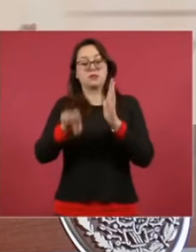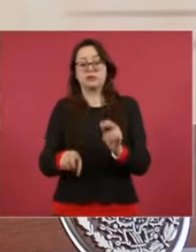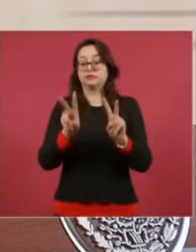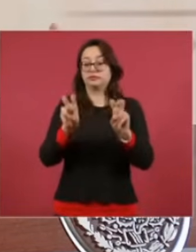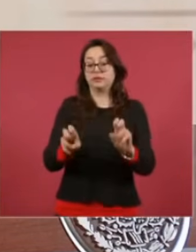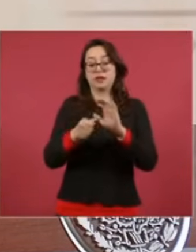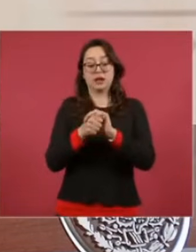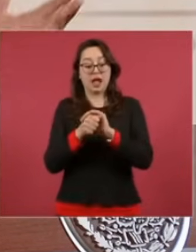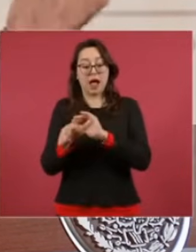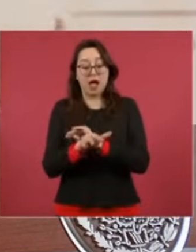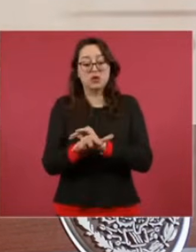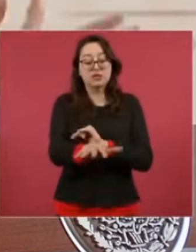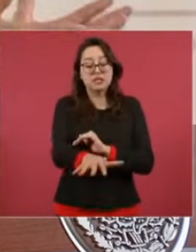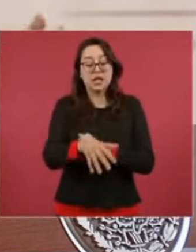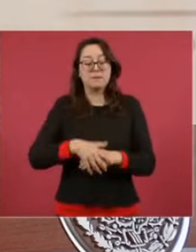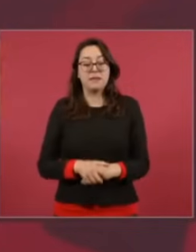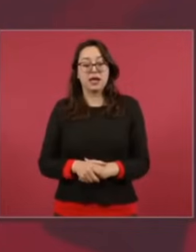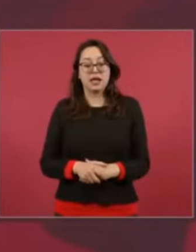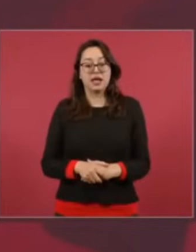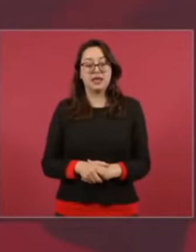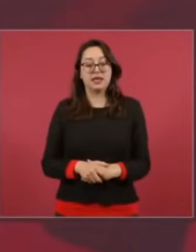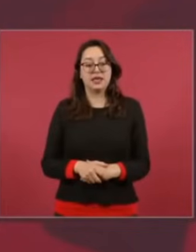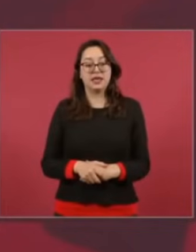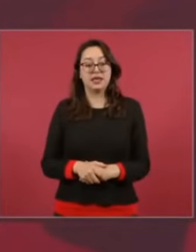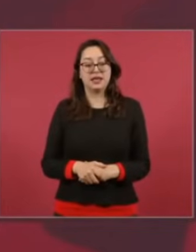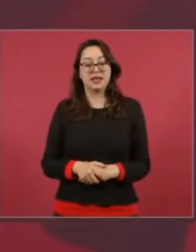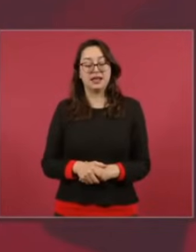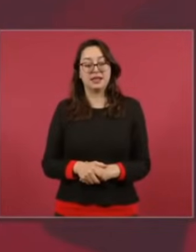los que decidieron, bueno, quien se echa la culpa